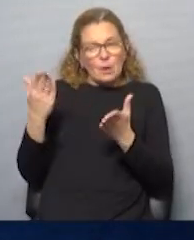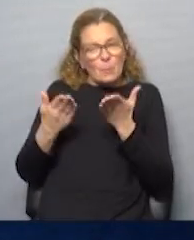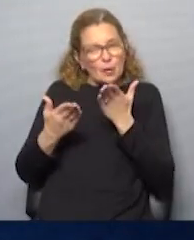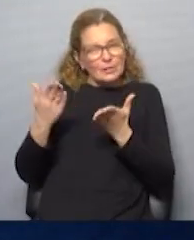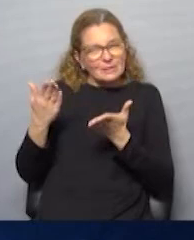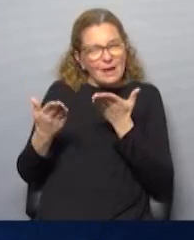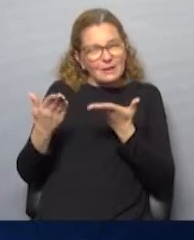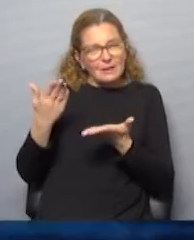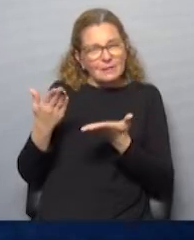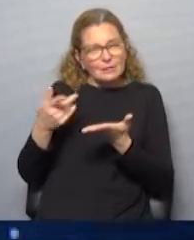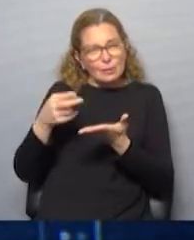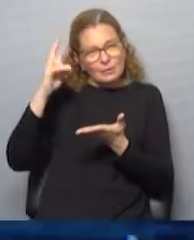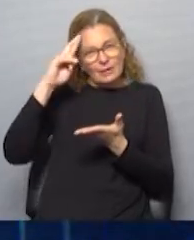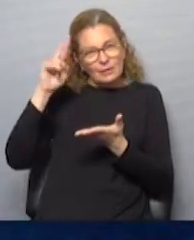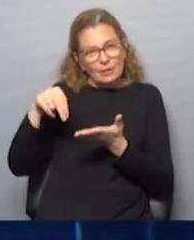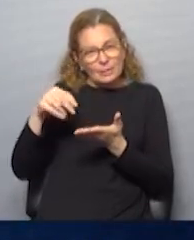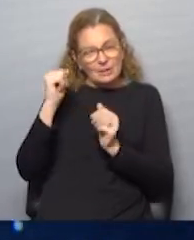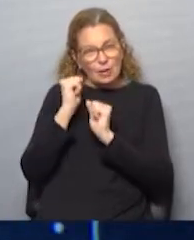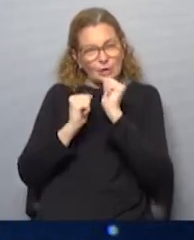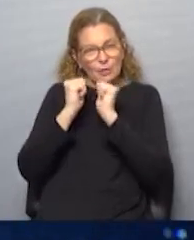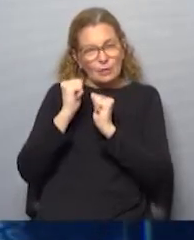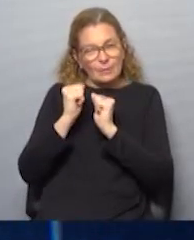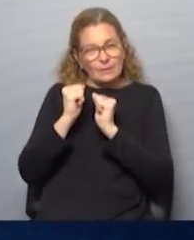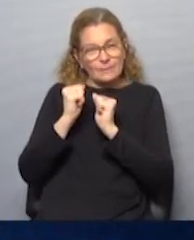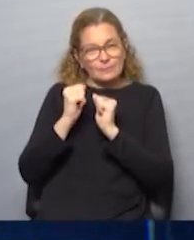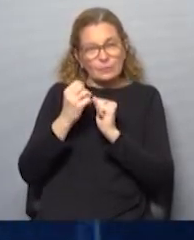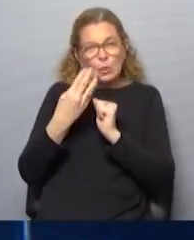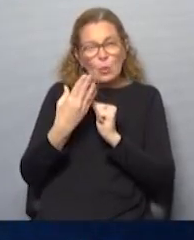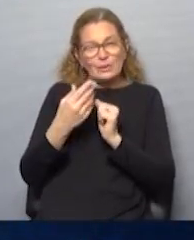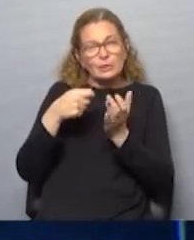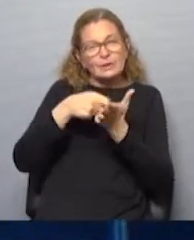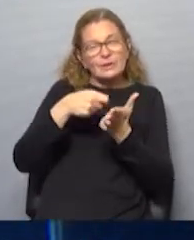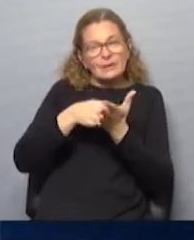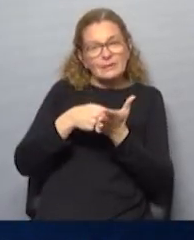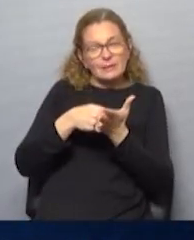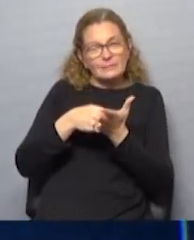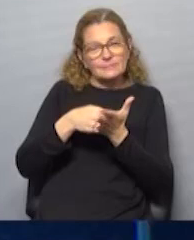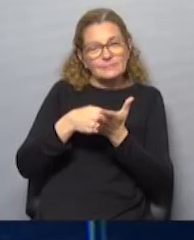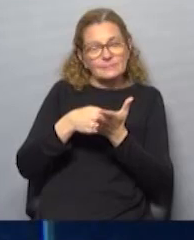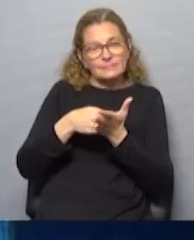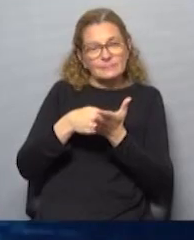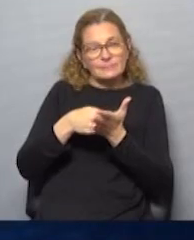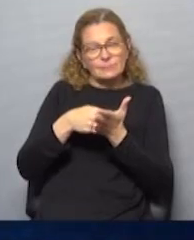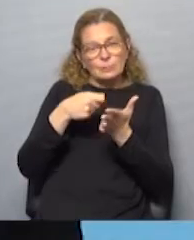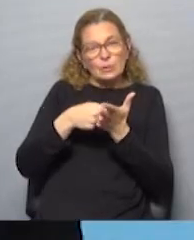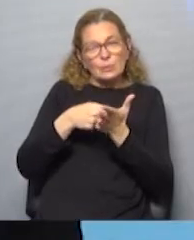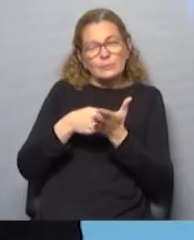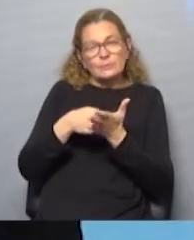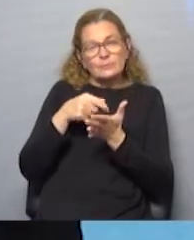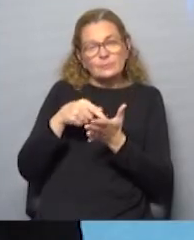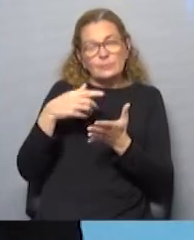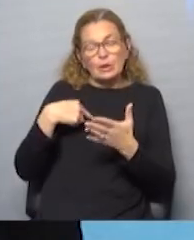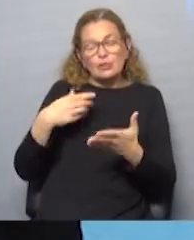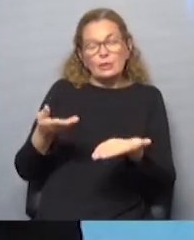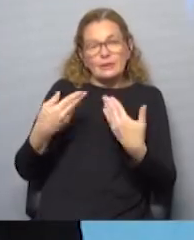decir esto solamente la economía es cuánto de la riqueza que es la de la metáfora de siempre es el hogar cuánto de lo que yo